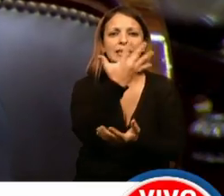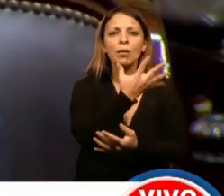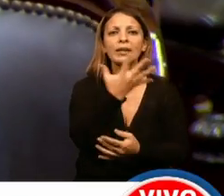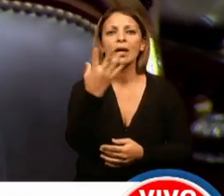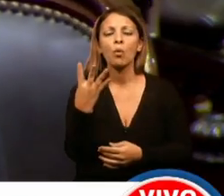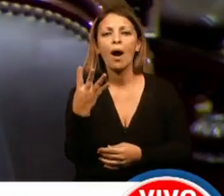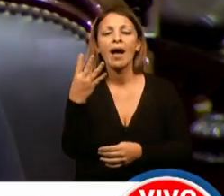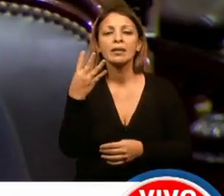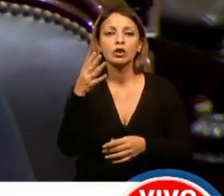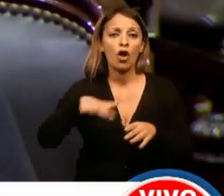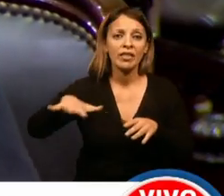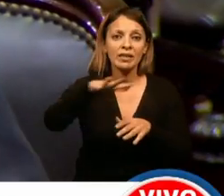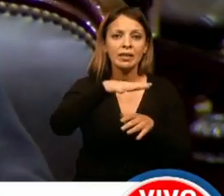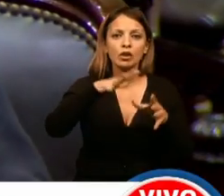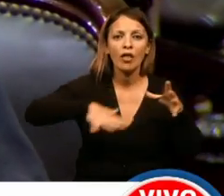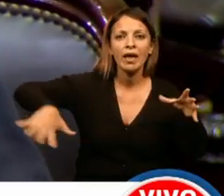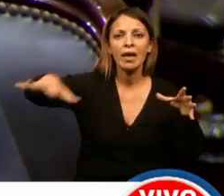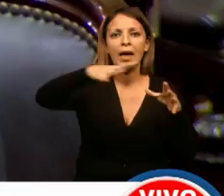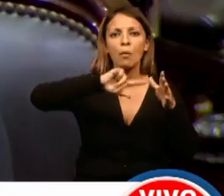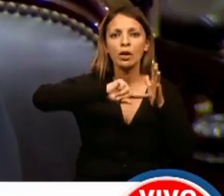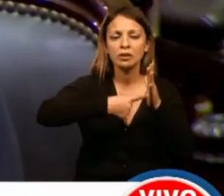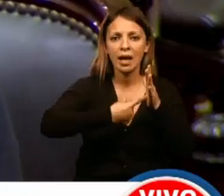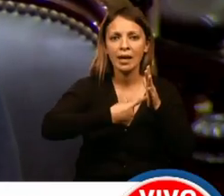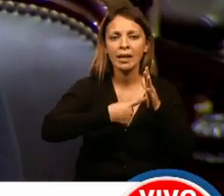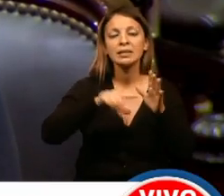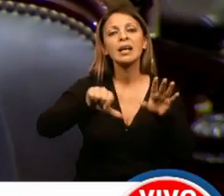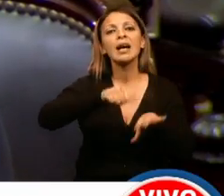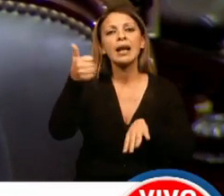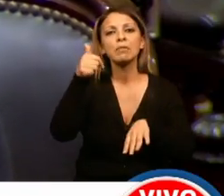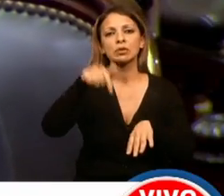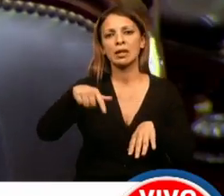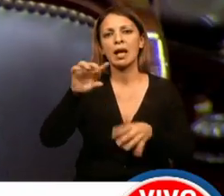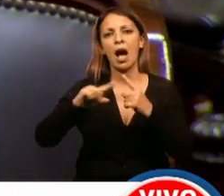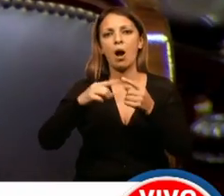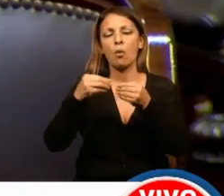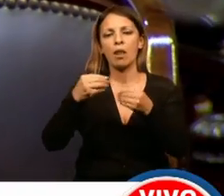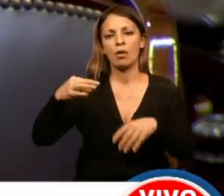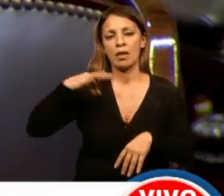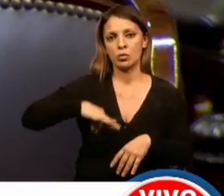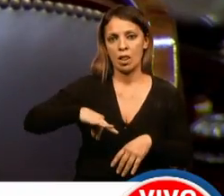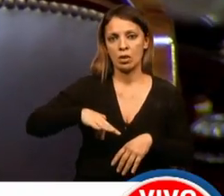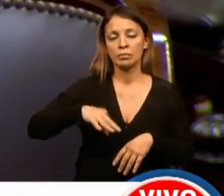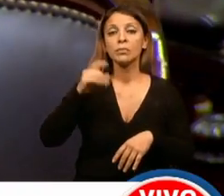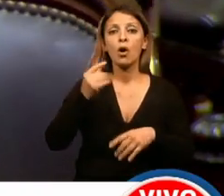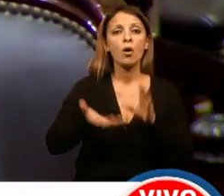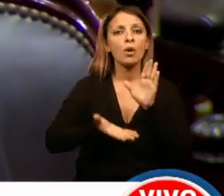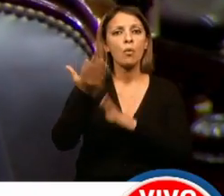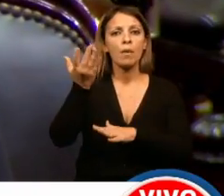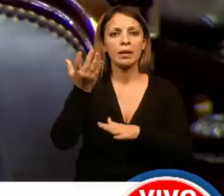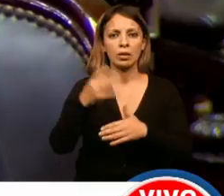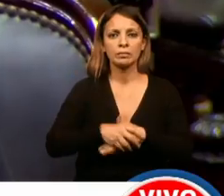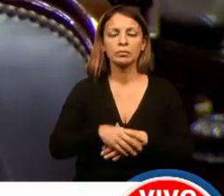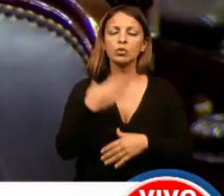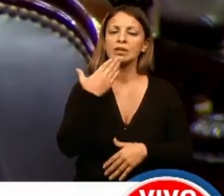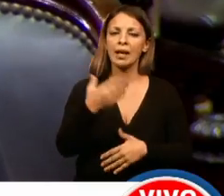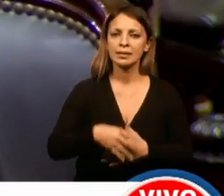de buenos aires- ganamos esta paritaria hoy tenemos un aumento salarial en directo en esta cámara